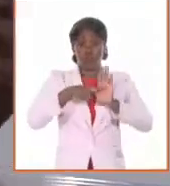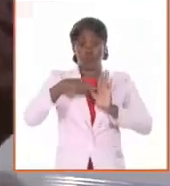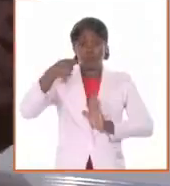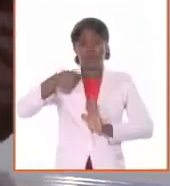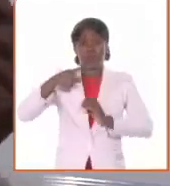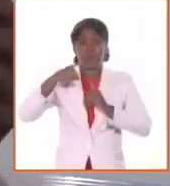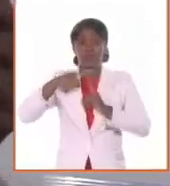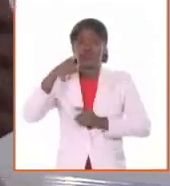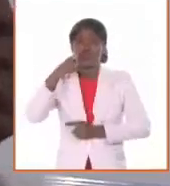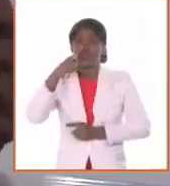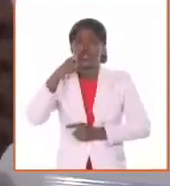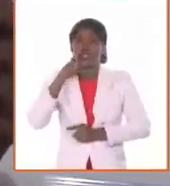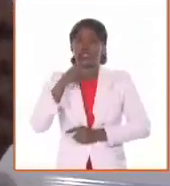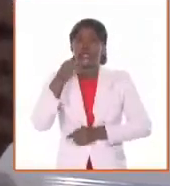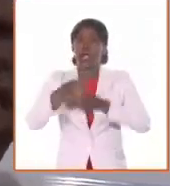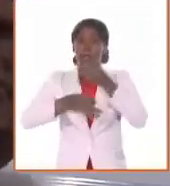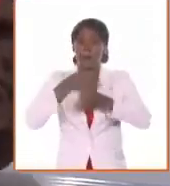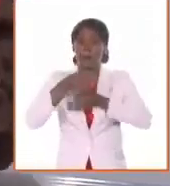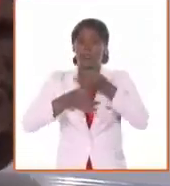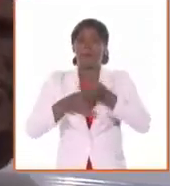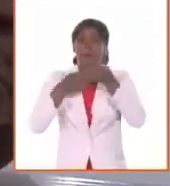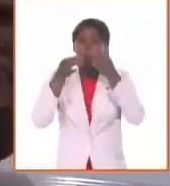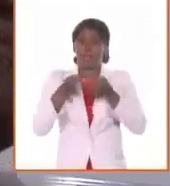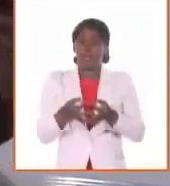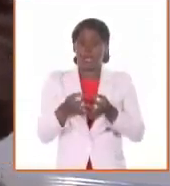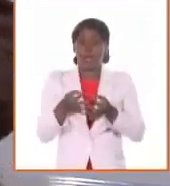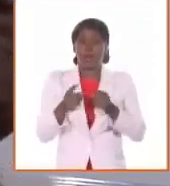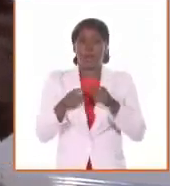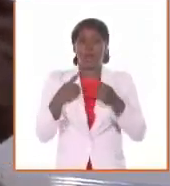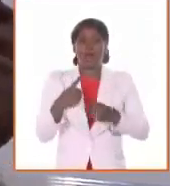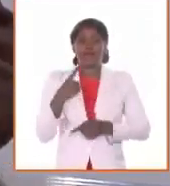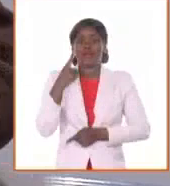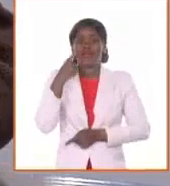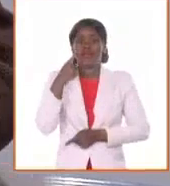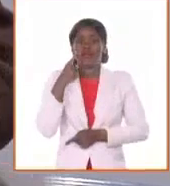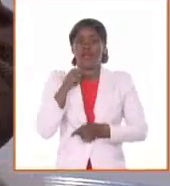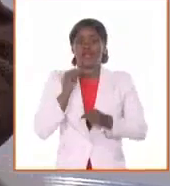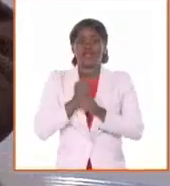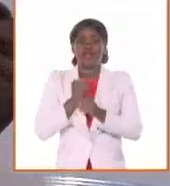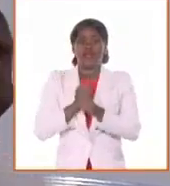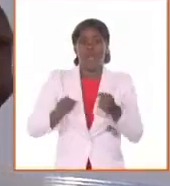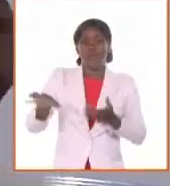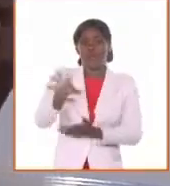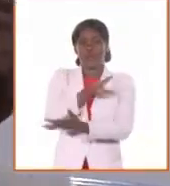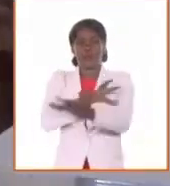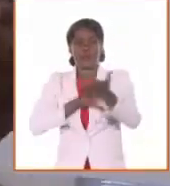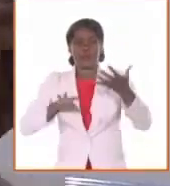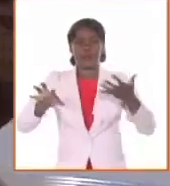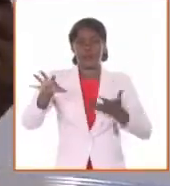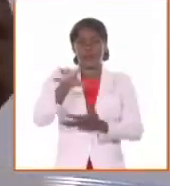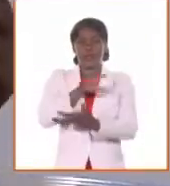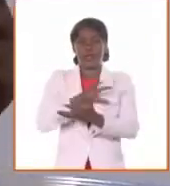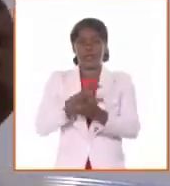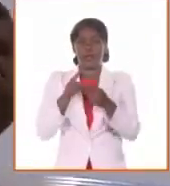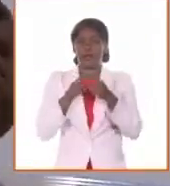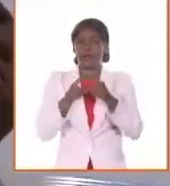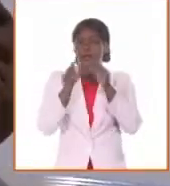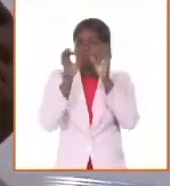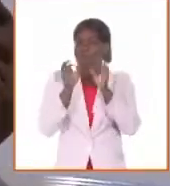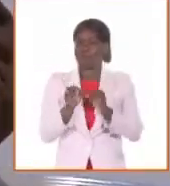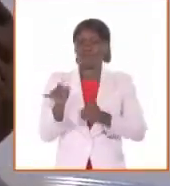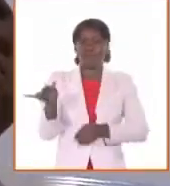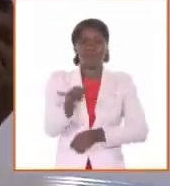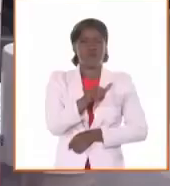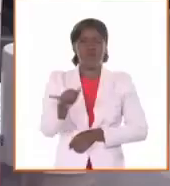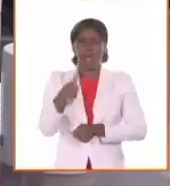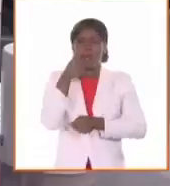de un momento lanzamos esta posibilidad pero no dijimos de un momento Bueno quién va a responder en el registro lo dejamos quizás a esa